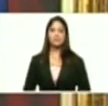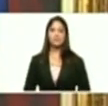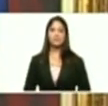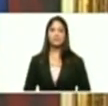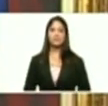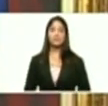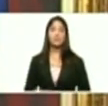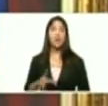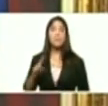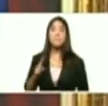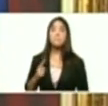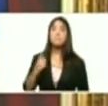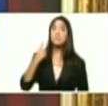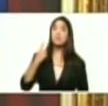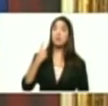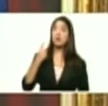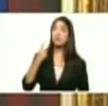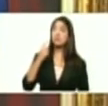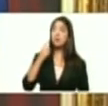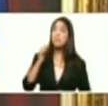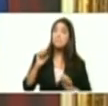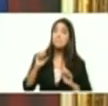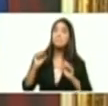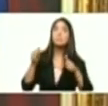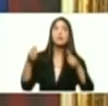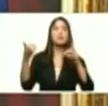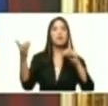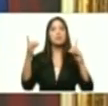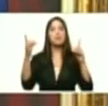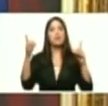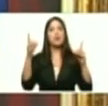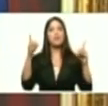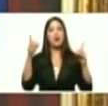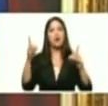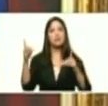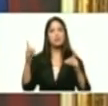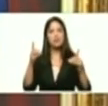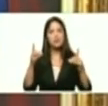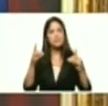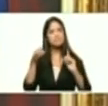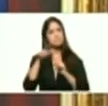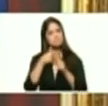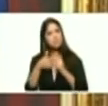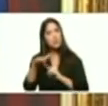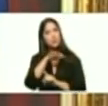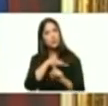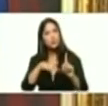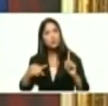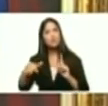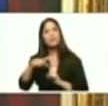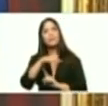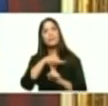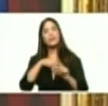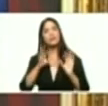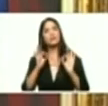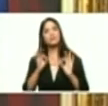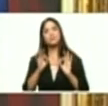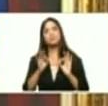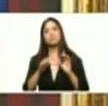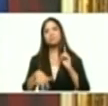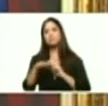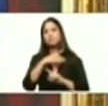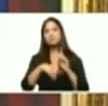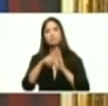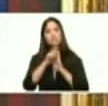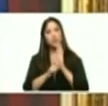primera vez que se presenta este debate, y se creó una tensión de carácter constitucional,